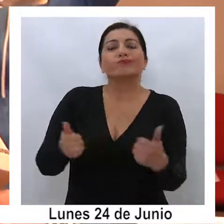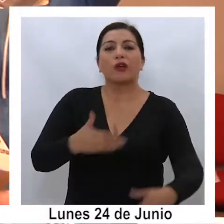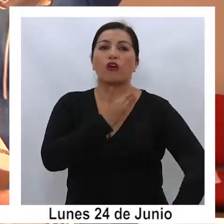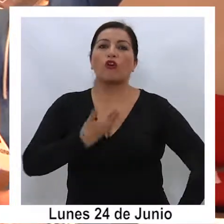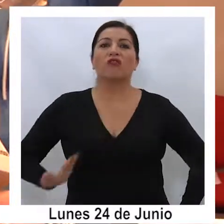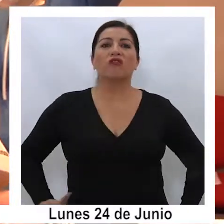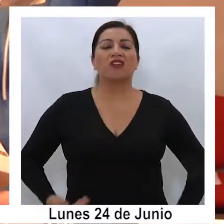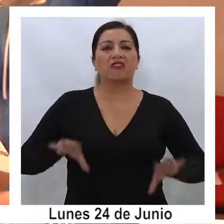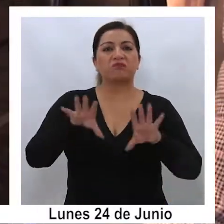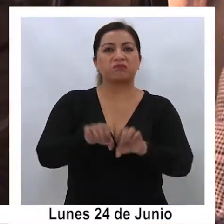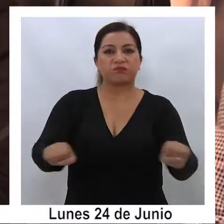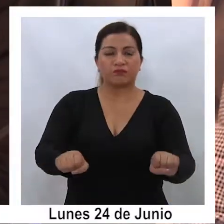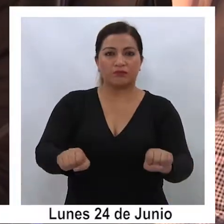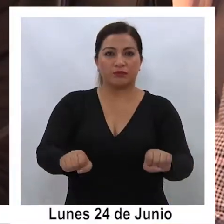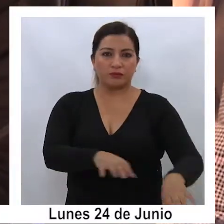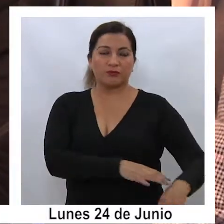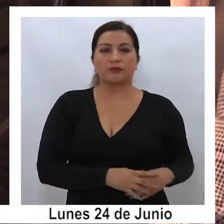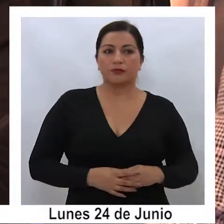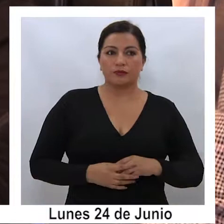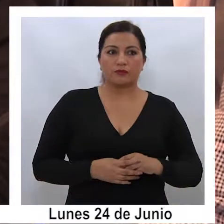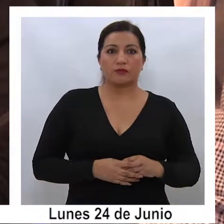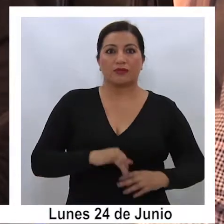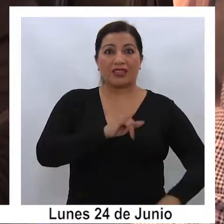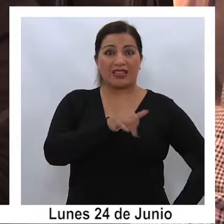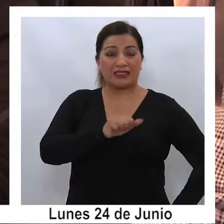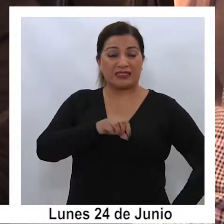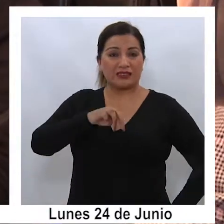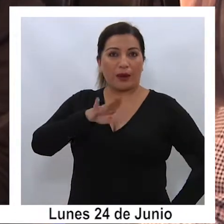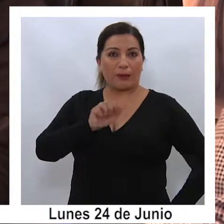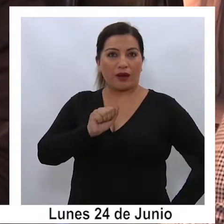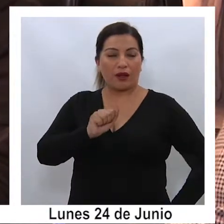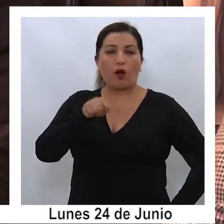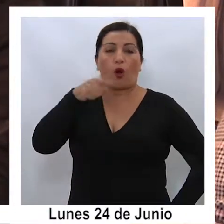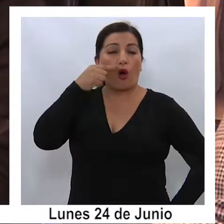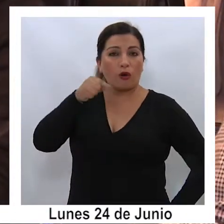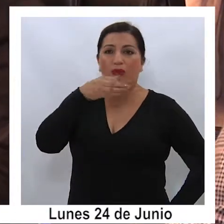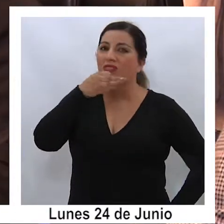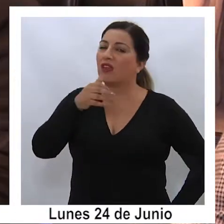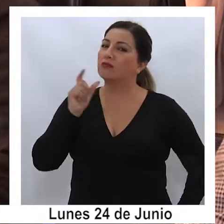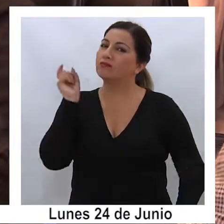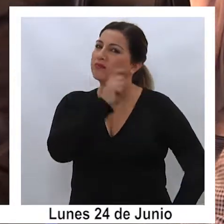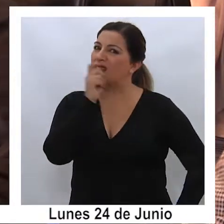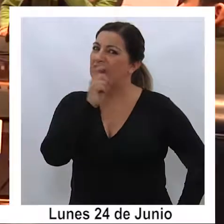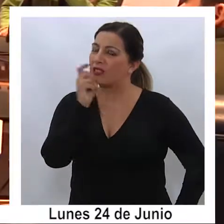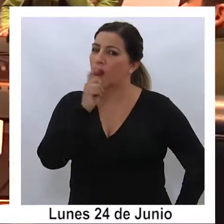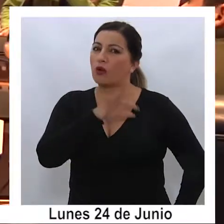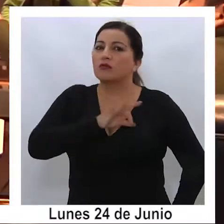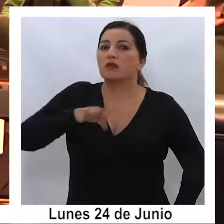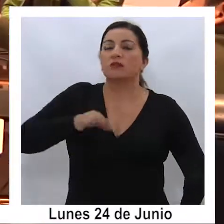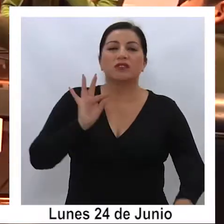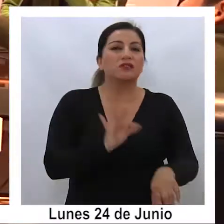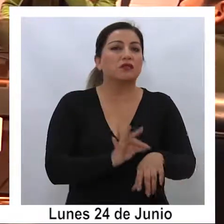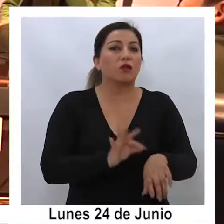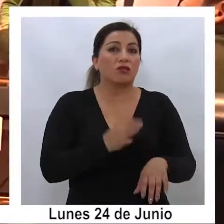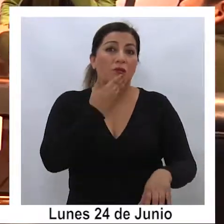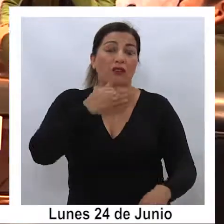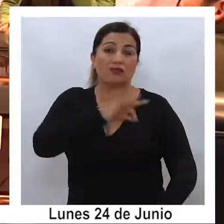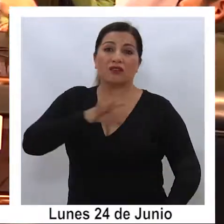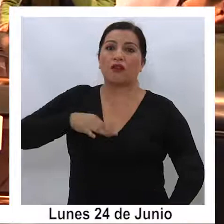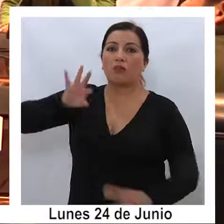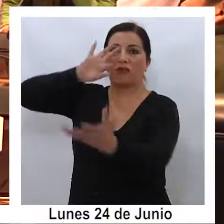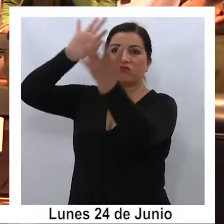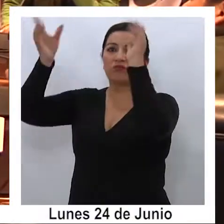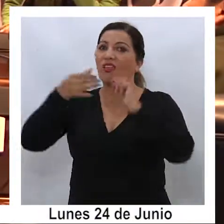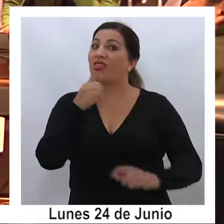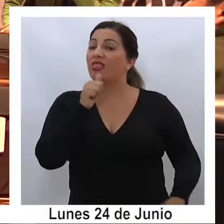gobierno tomó la medida correspondiente. Sambra criticó a los seremis de salud y medio ambiente, pues considera que no estuvieron